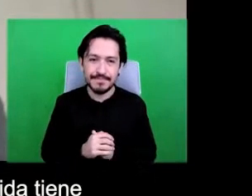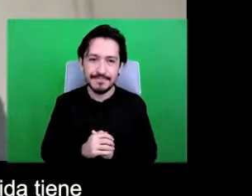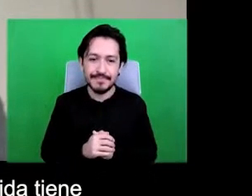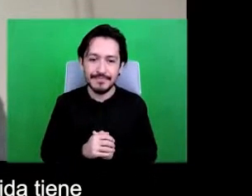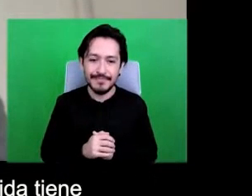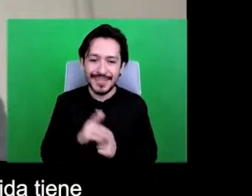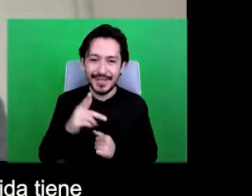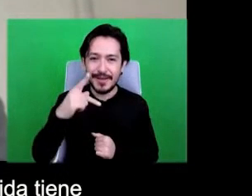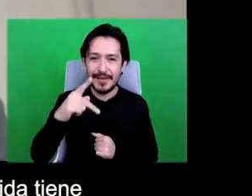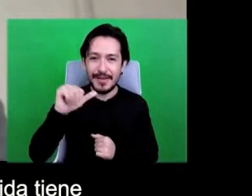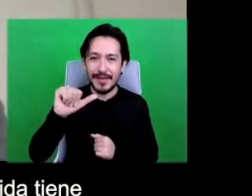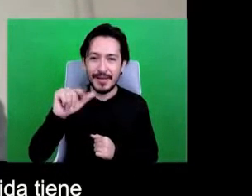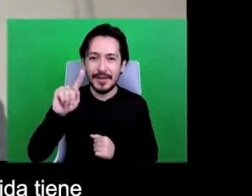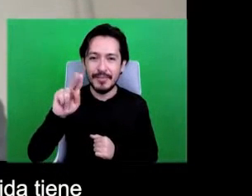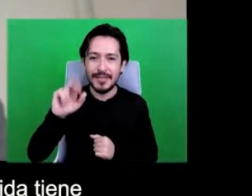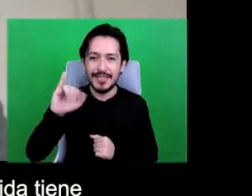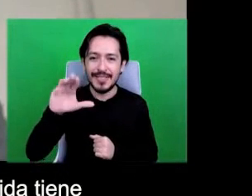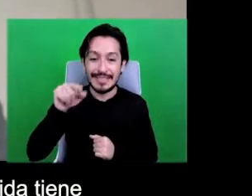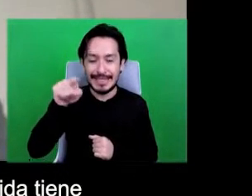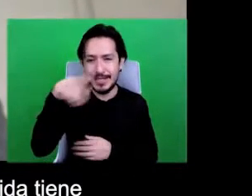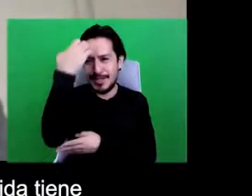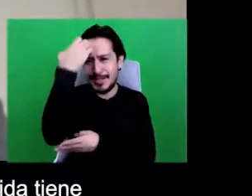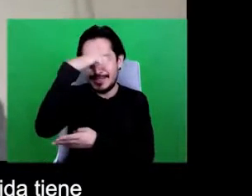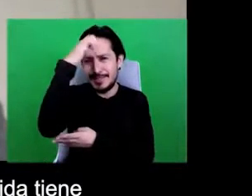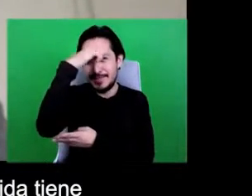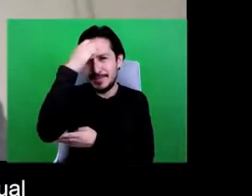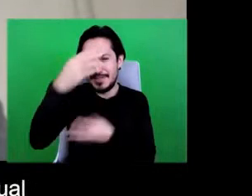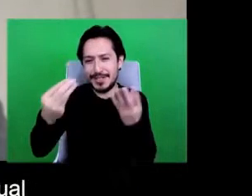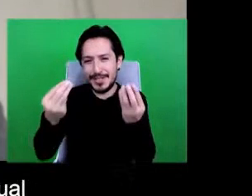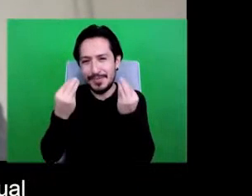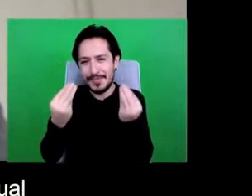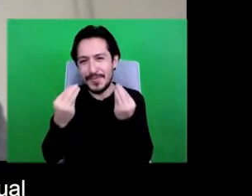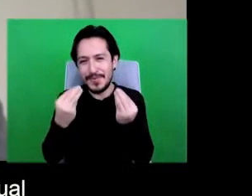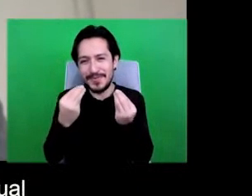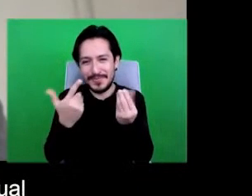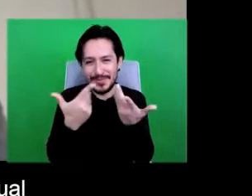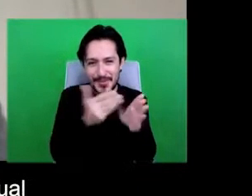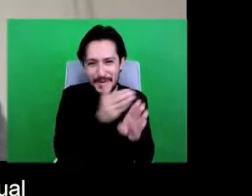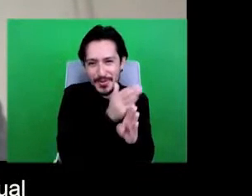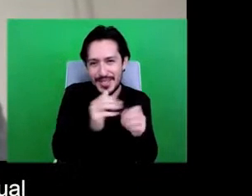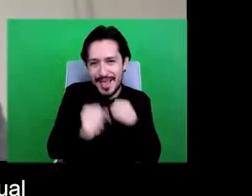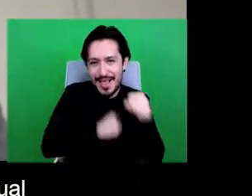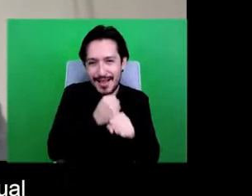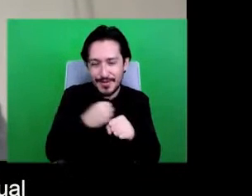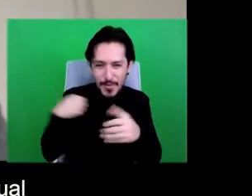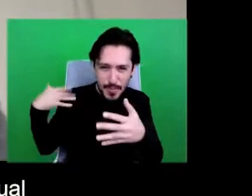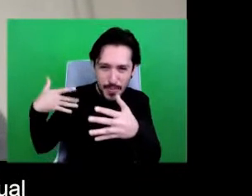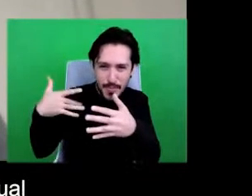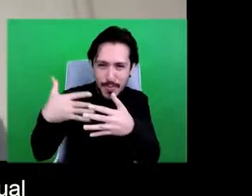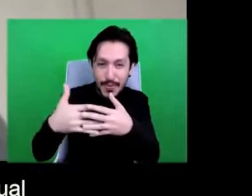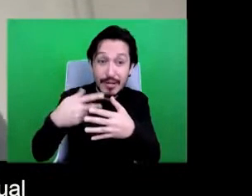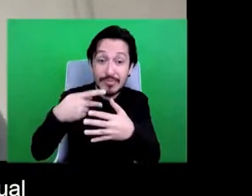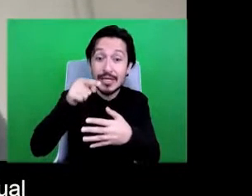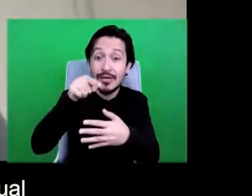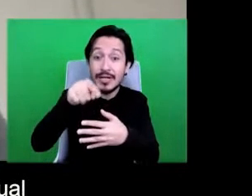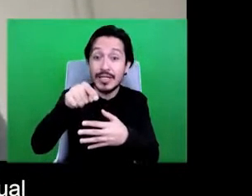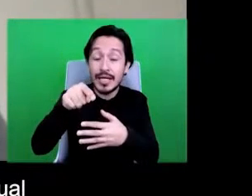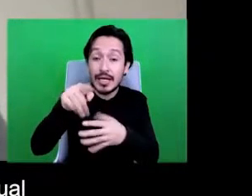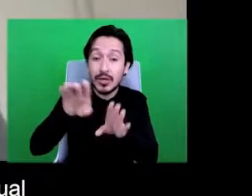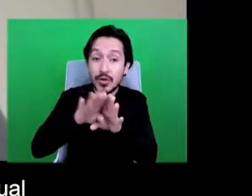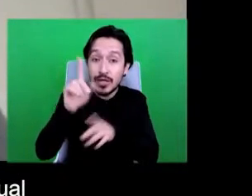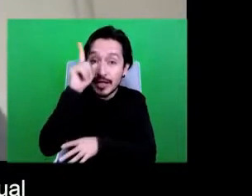experiencia en la vida tiene y que le costó un poco de más trabajo en un principio adaptarse a la modalidad